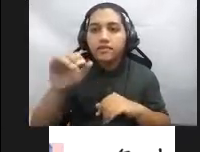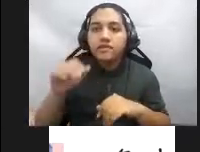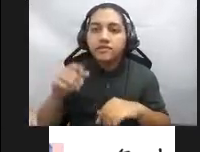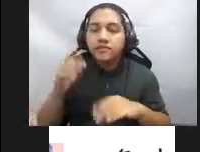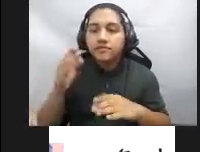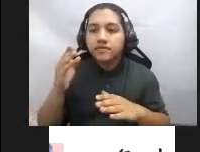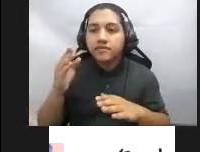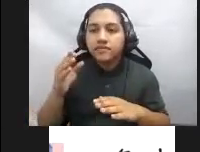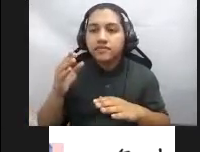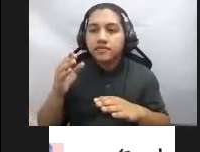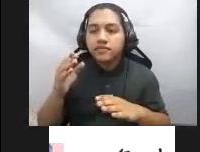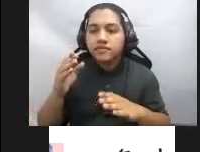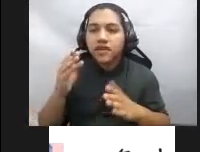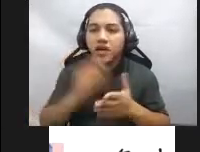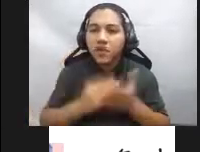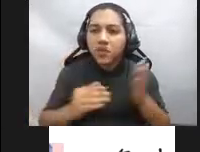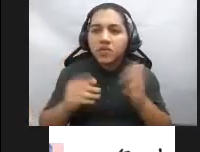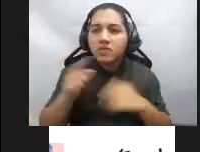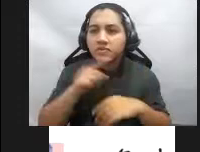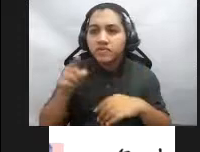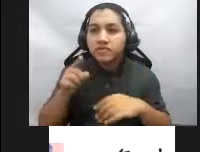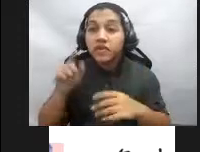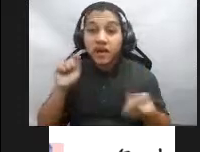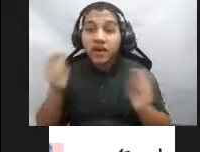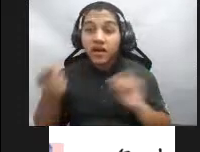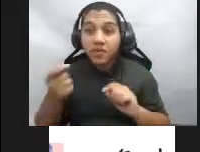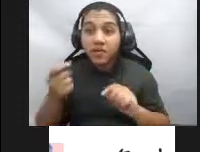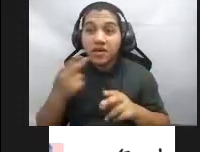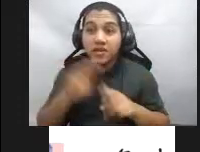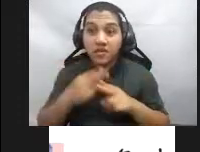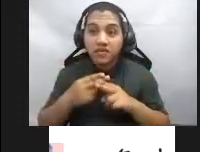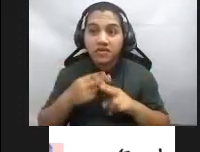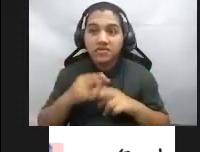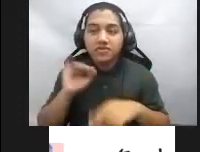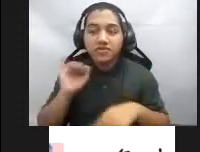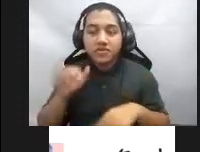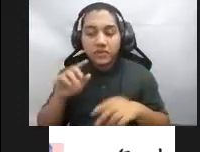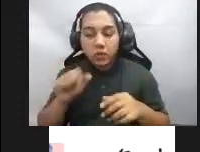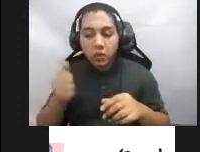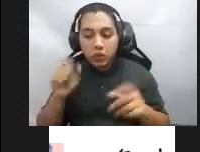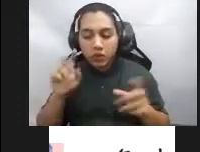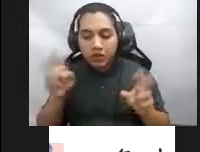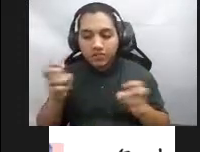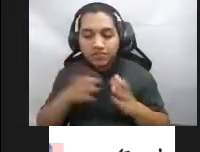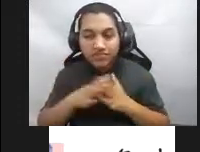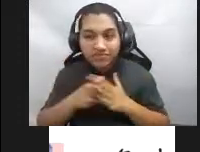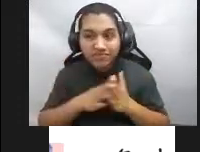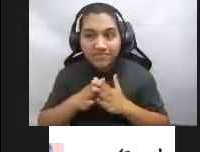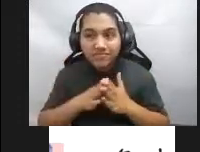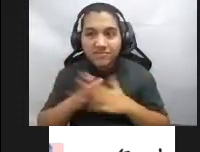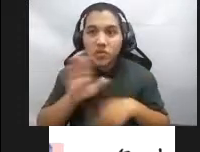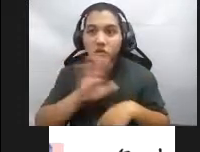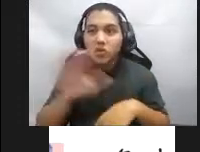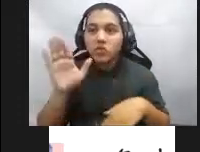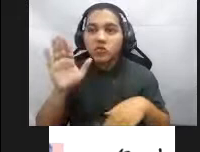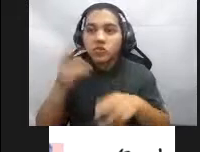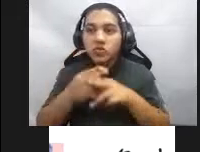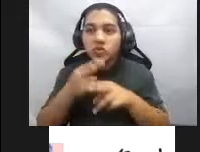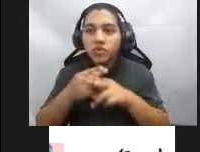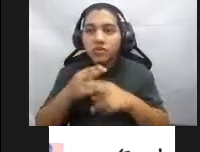confinados chinos también se le cambia el nombre. Eso es otro tema, ¿verdad? Interesantísimo. Sus nombres chinos se